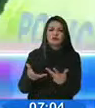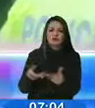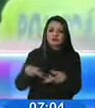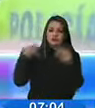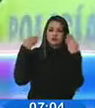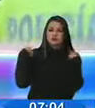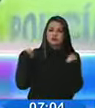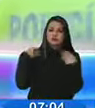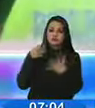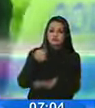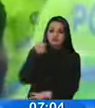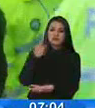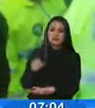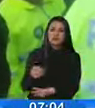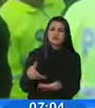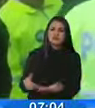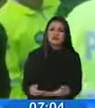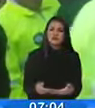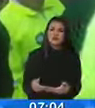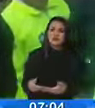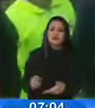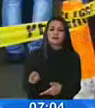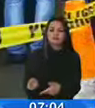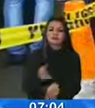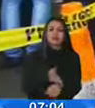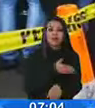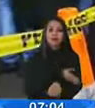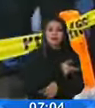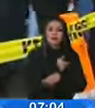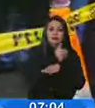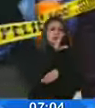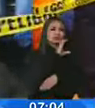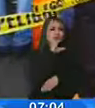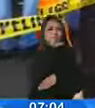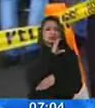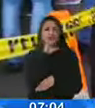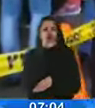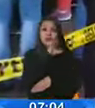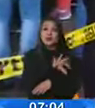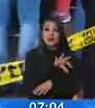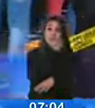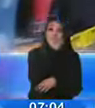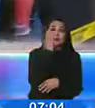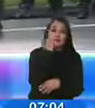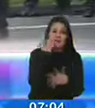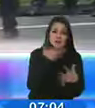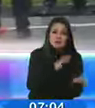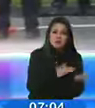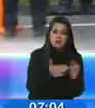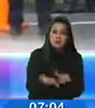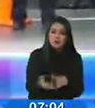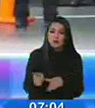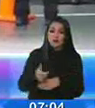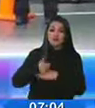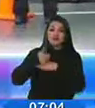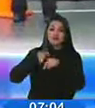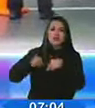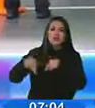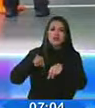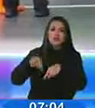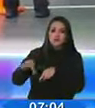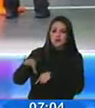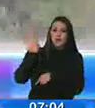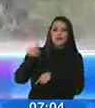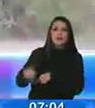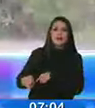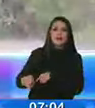frazada. El pequeño estaba siendo buscado por las autoridades. Quienes encontraron el cuerpo del pequeño fue un agente de tránsito, quien se encontraba